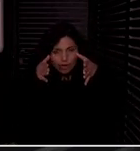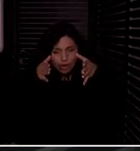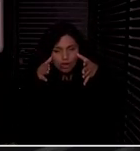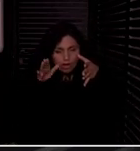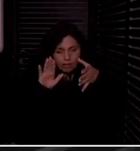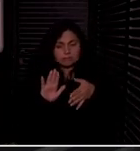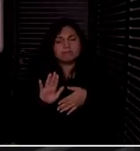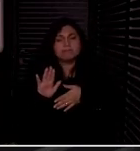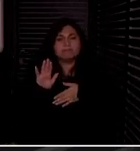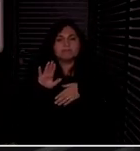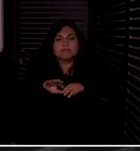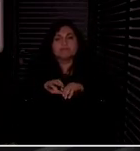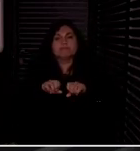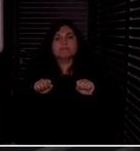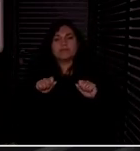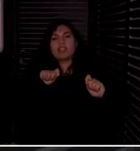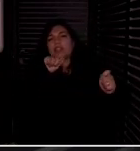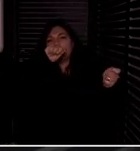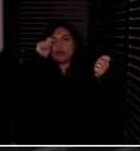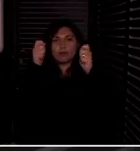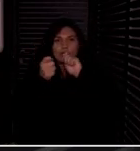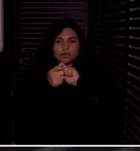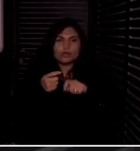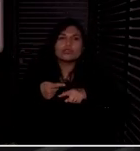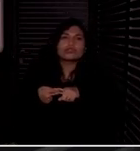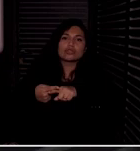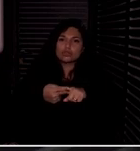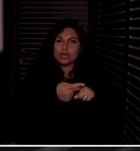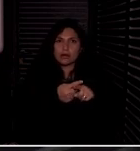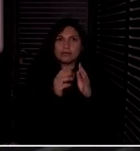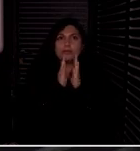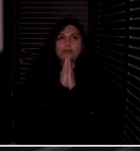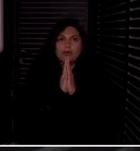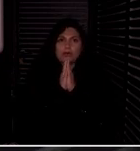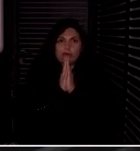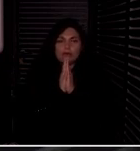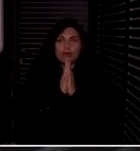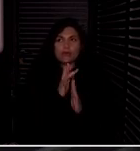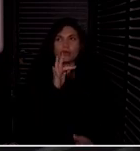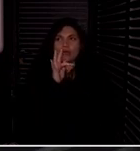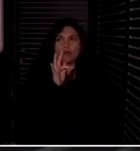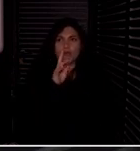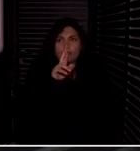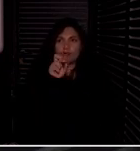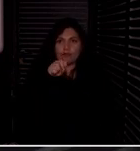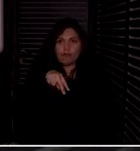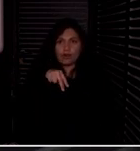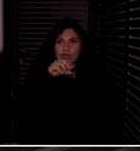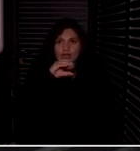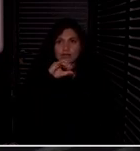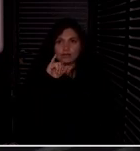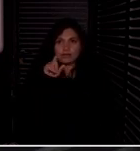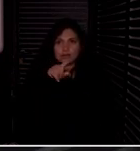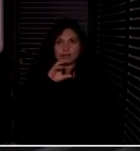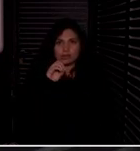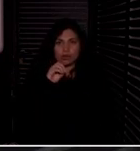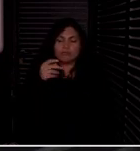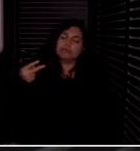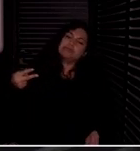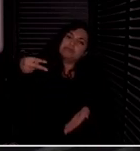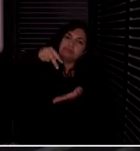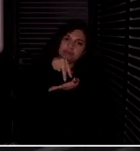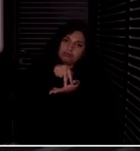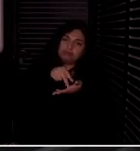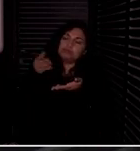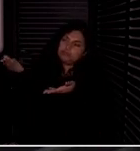sido con la transformación social. Por favor, Francisco, sube a este escenario y compártenos tus